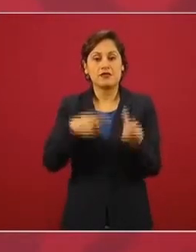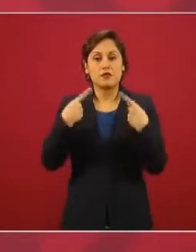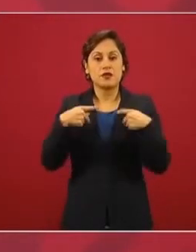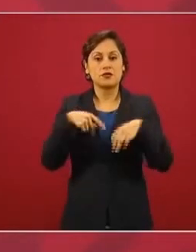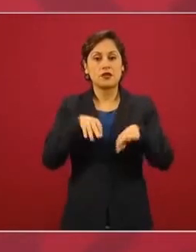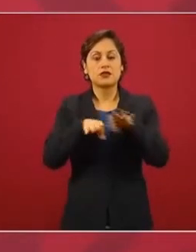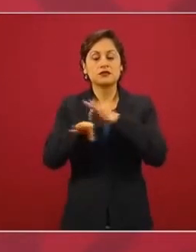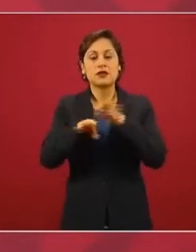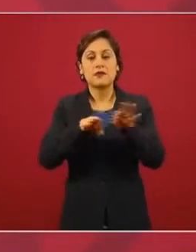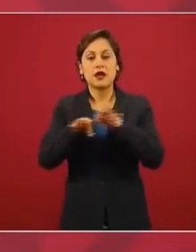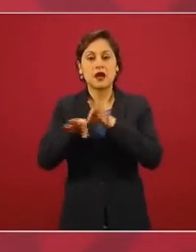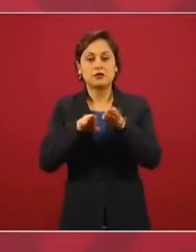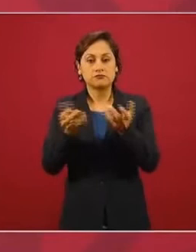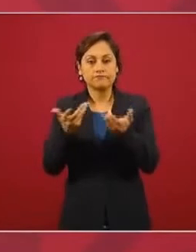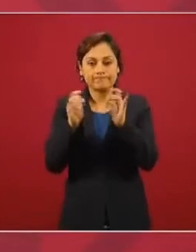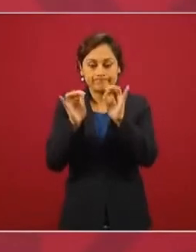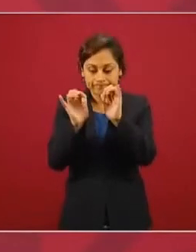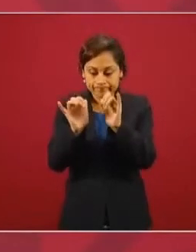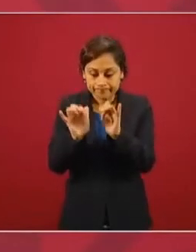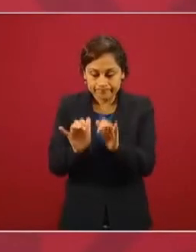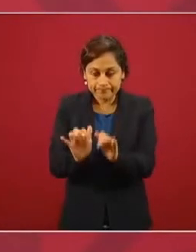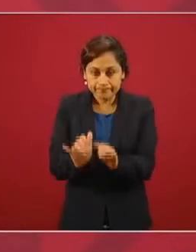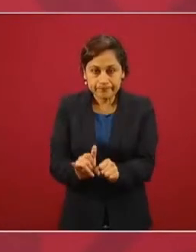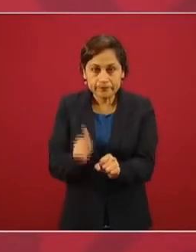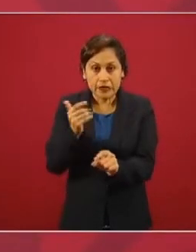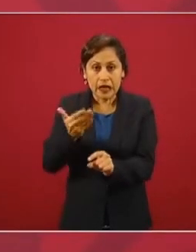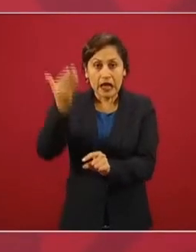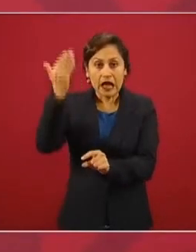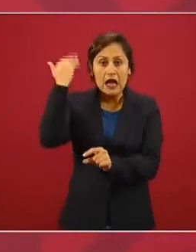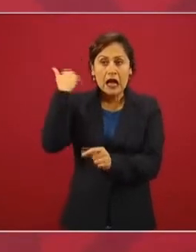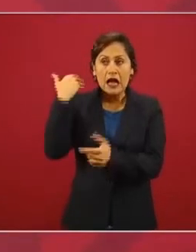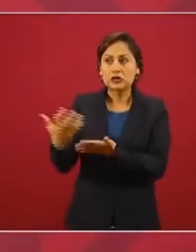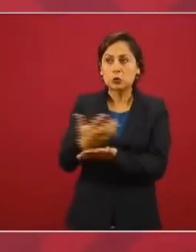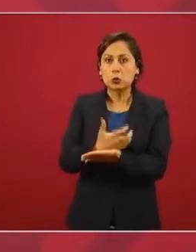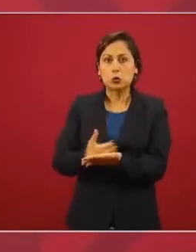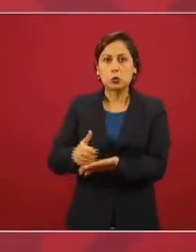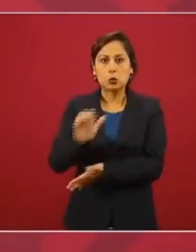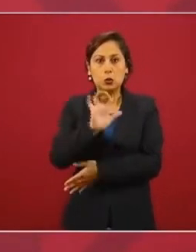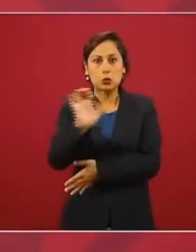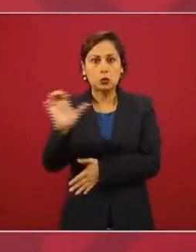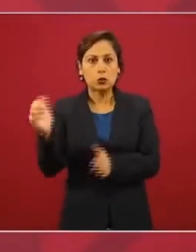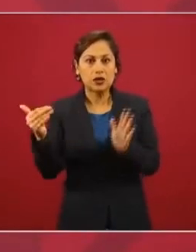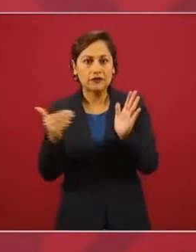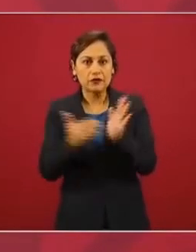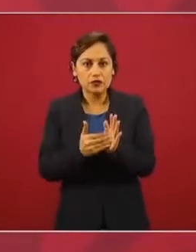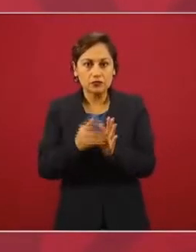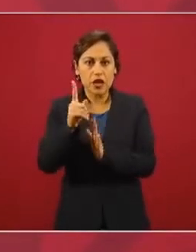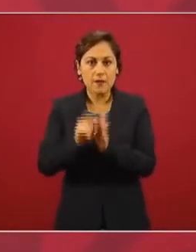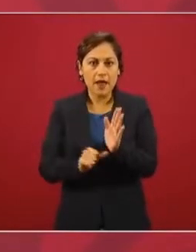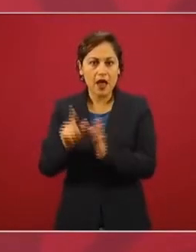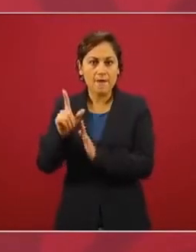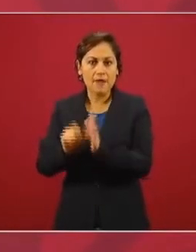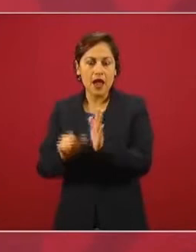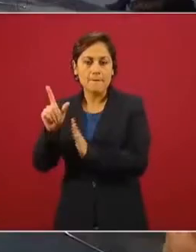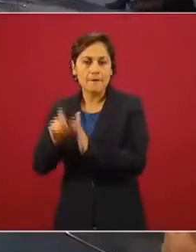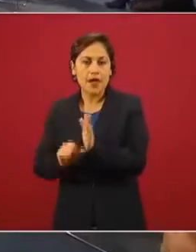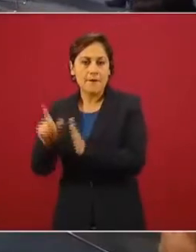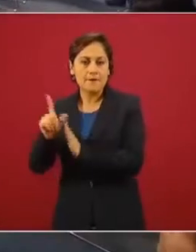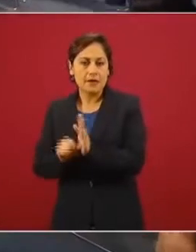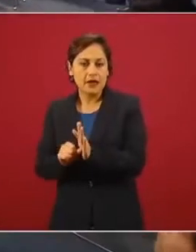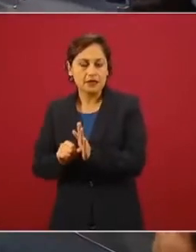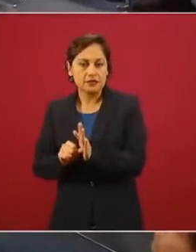Antes llegaban a ganar hasta 500 mil pesos al mes, y